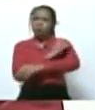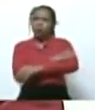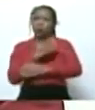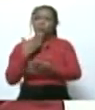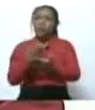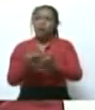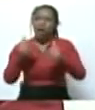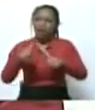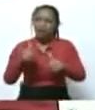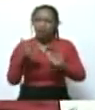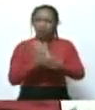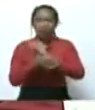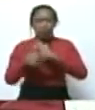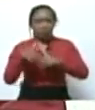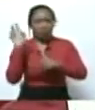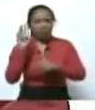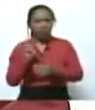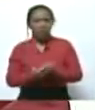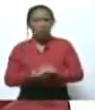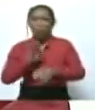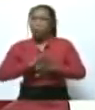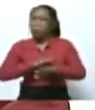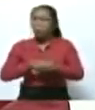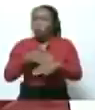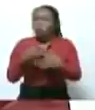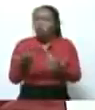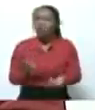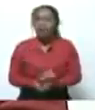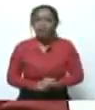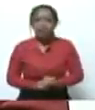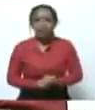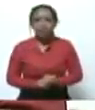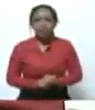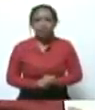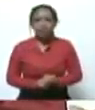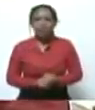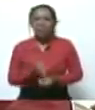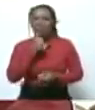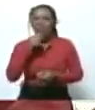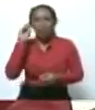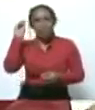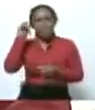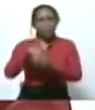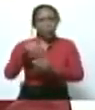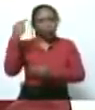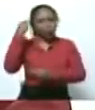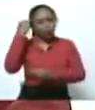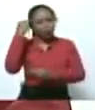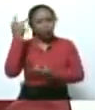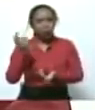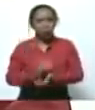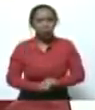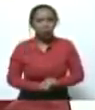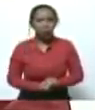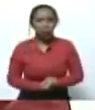Venezuela? ¿Por qué será? ¿Quién le metió eso en la cabeza?